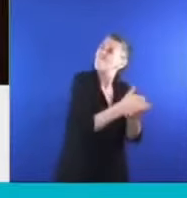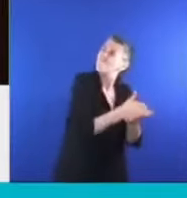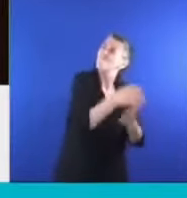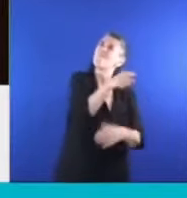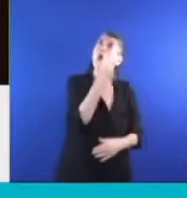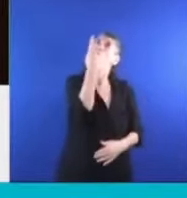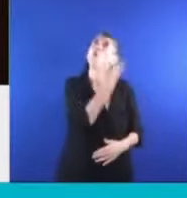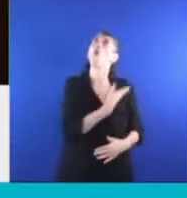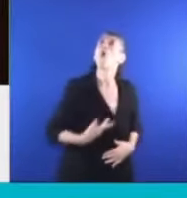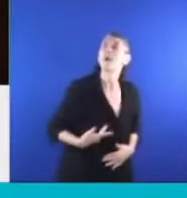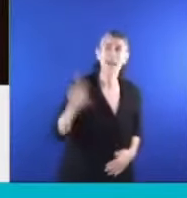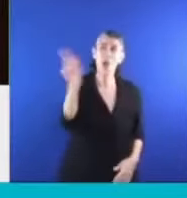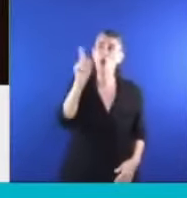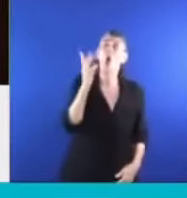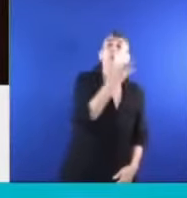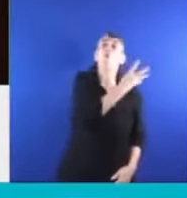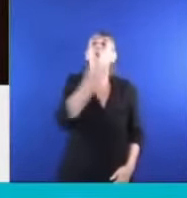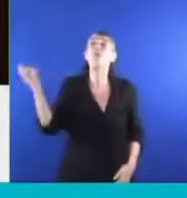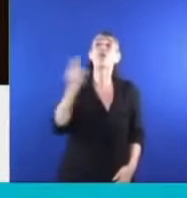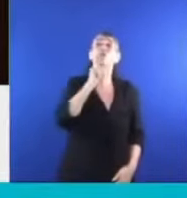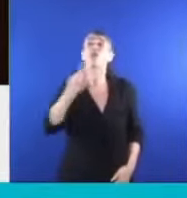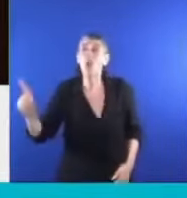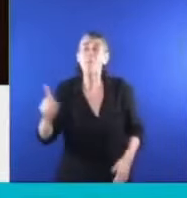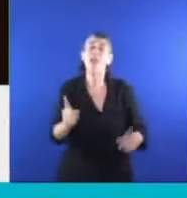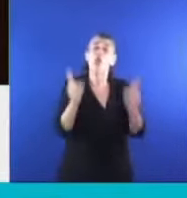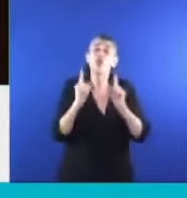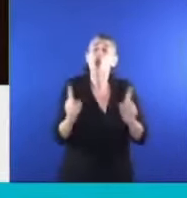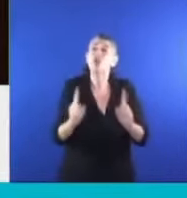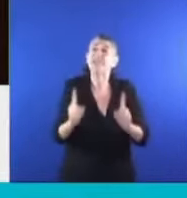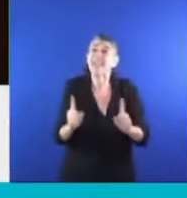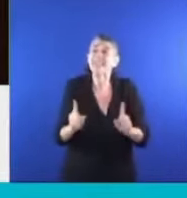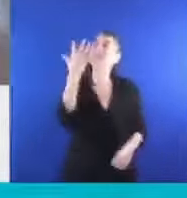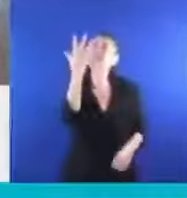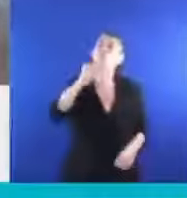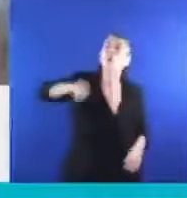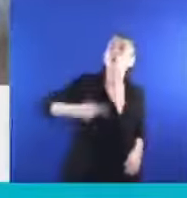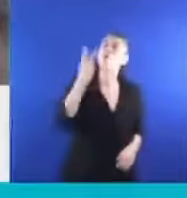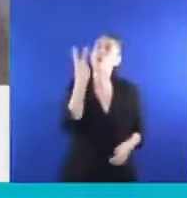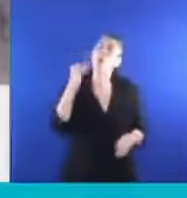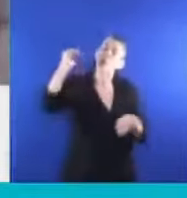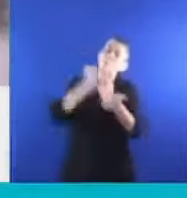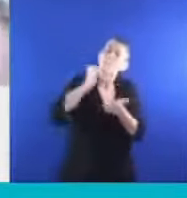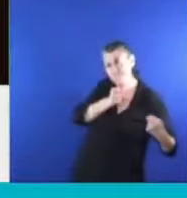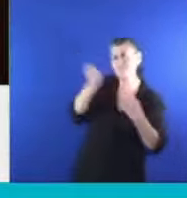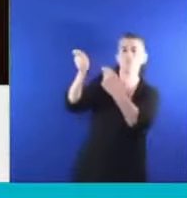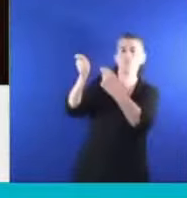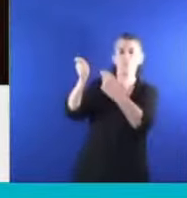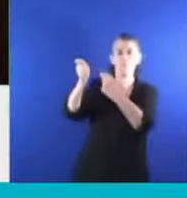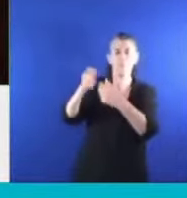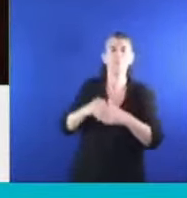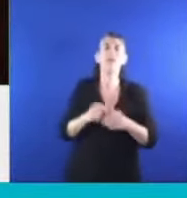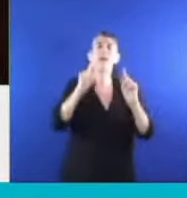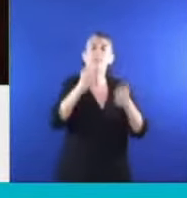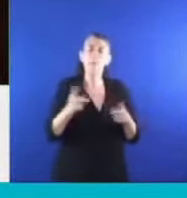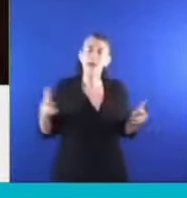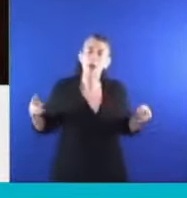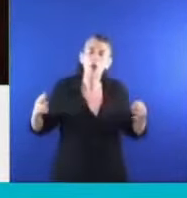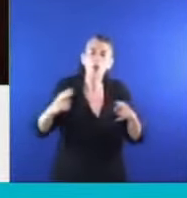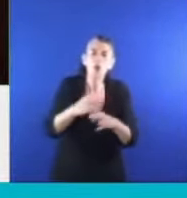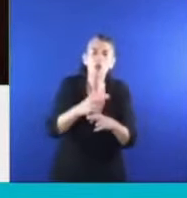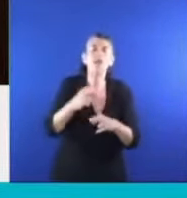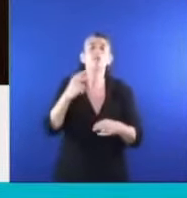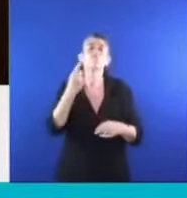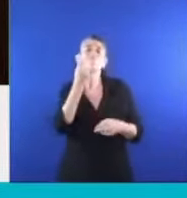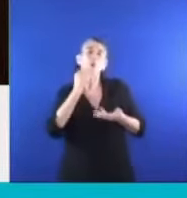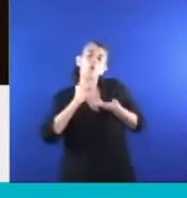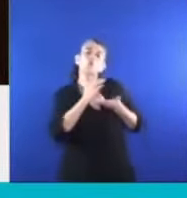la provincia y también a 5,2 millones de pibes y pibas y a sus familias. Recortó también el subsidio al